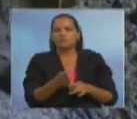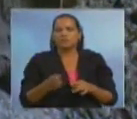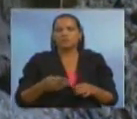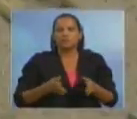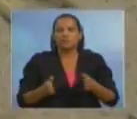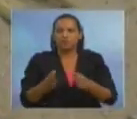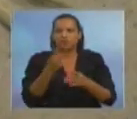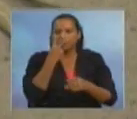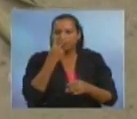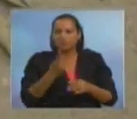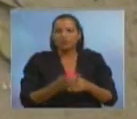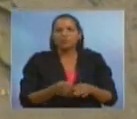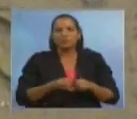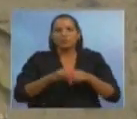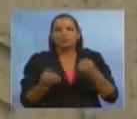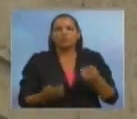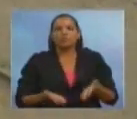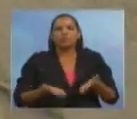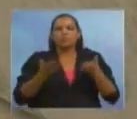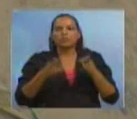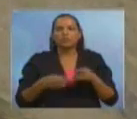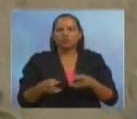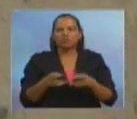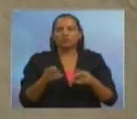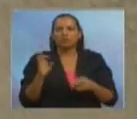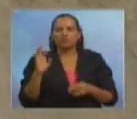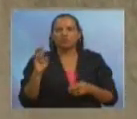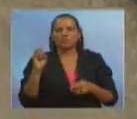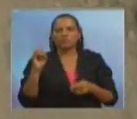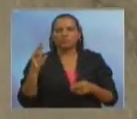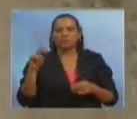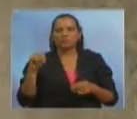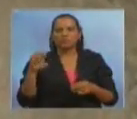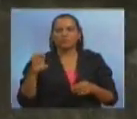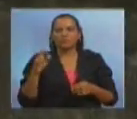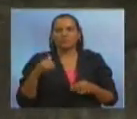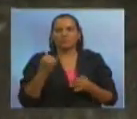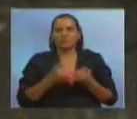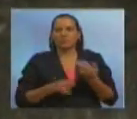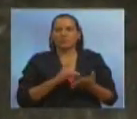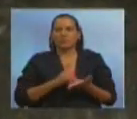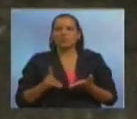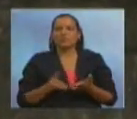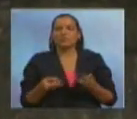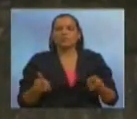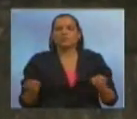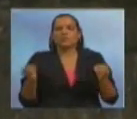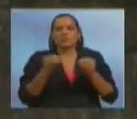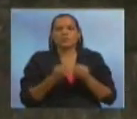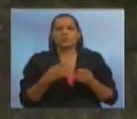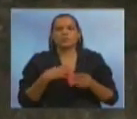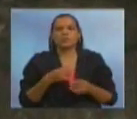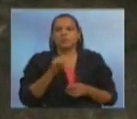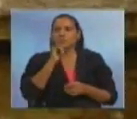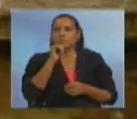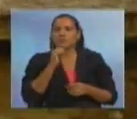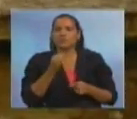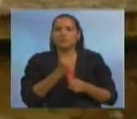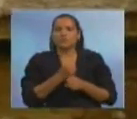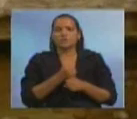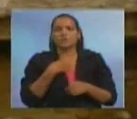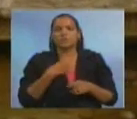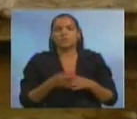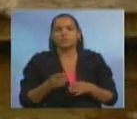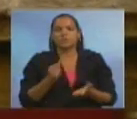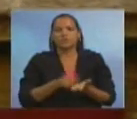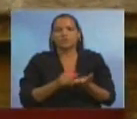pavimento. Esto agravándose más por la crecida del río Tiaune que se generó este fin de semana. A esto también se suma la falta de mantenimiento por